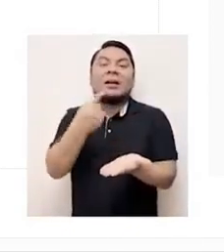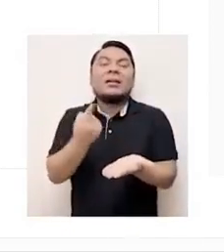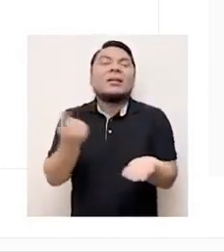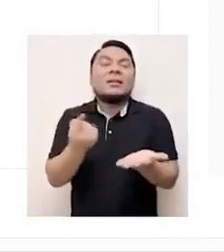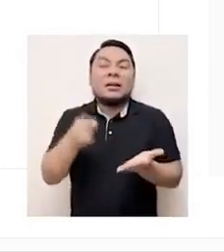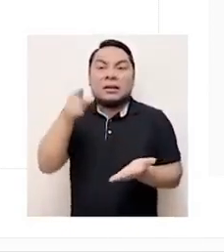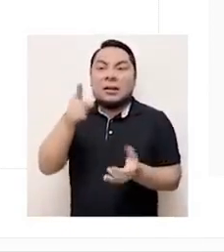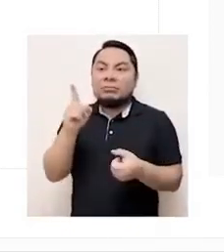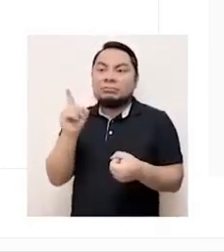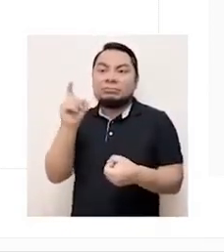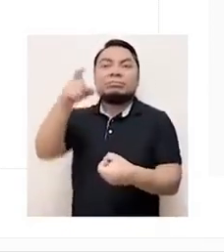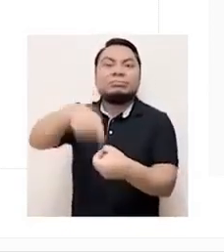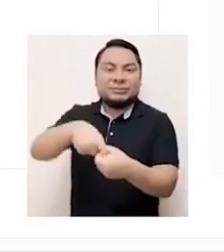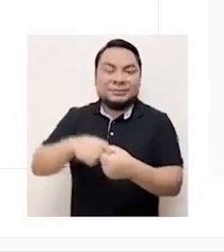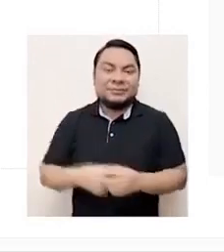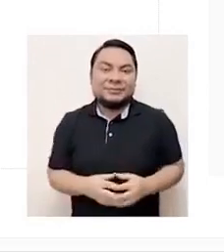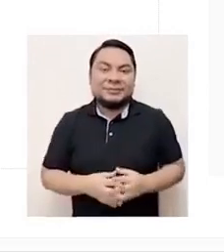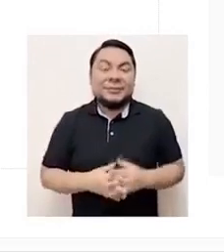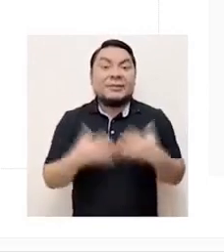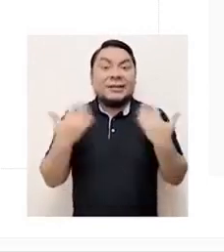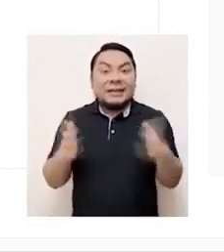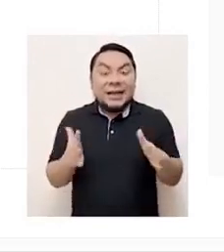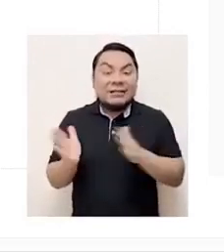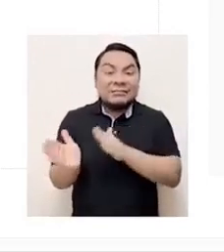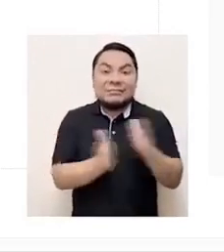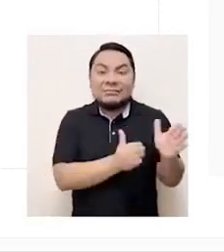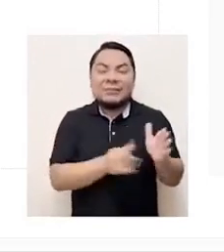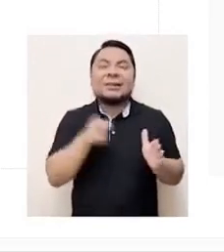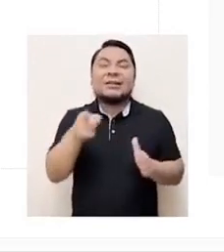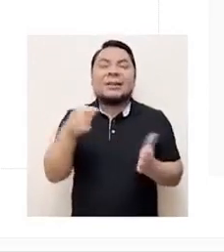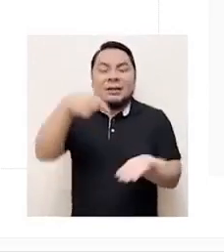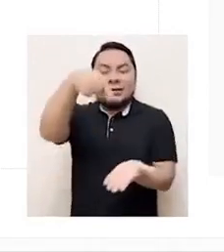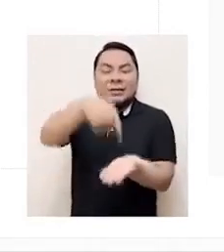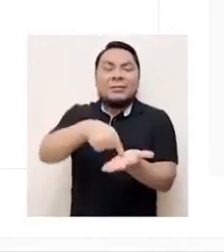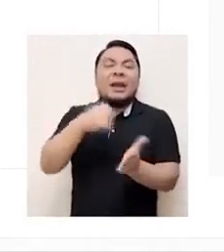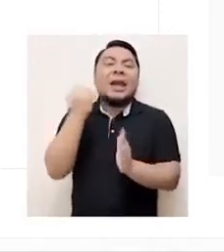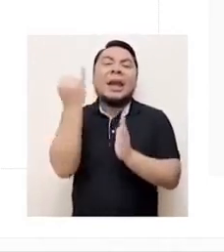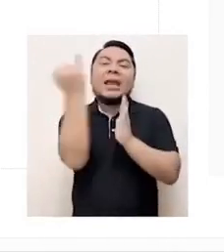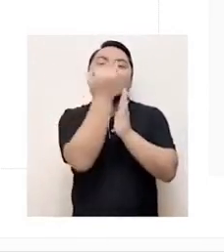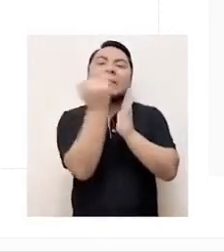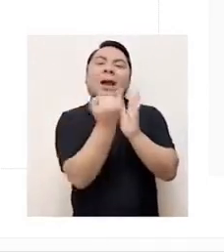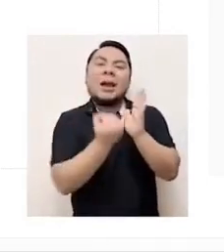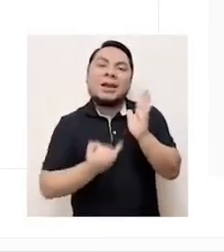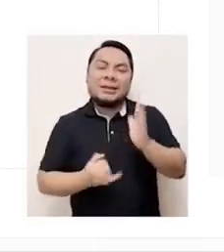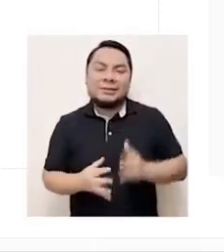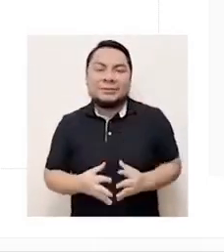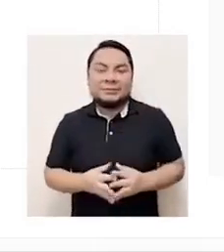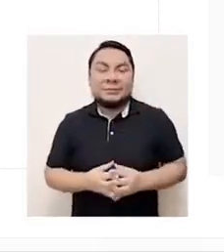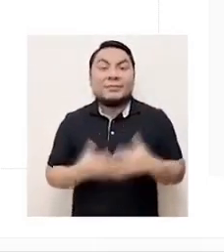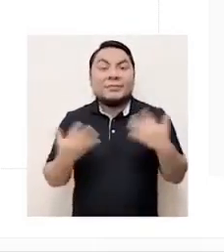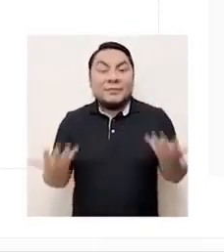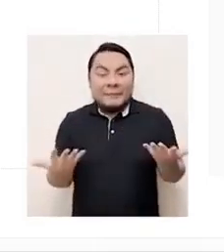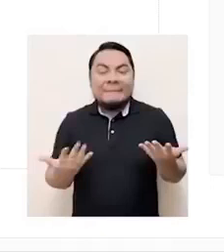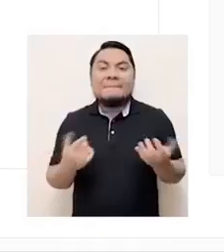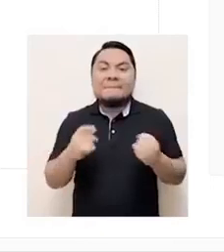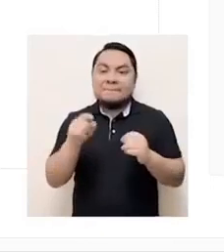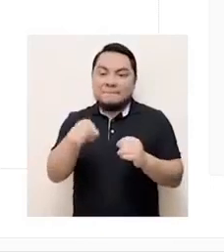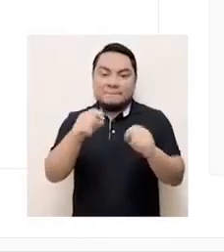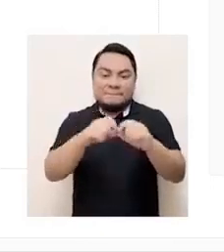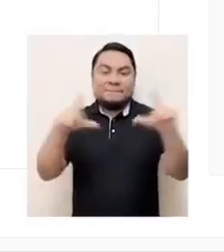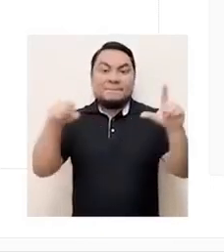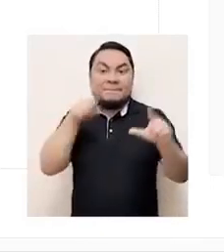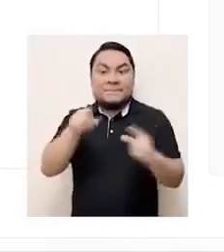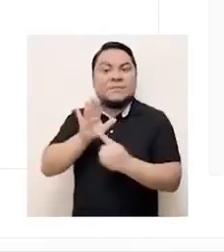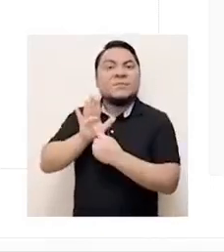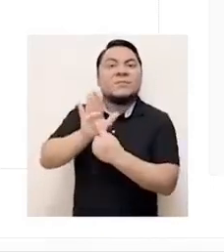sobre el botón de la opción insertar y seguidamente haga clic en el botón imágenes por defecto